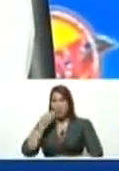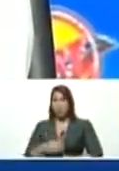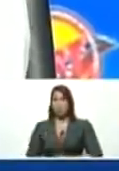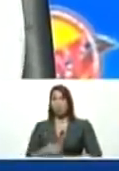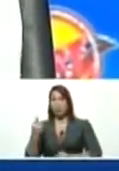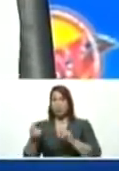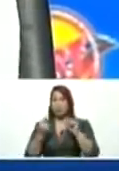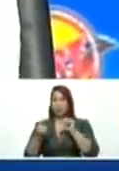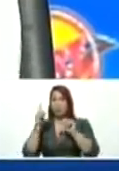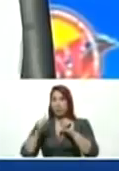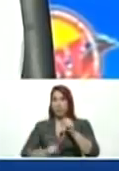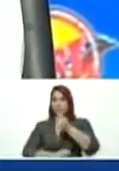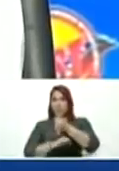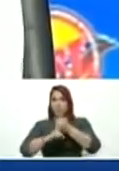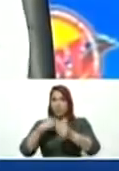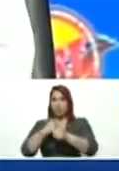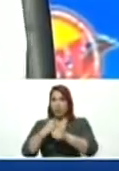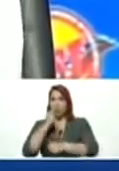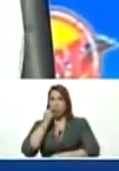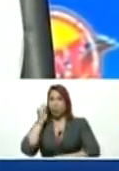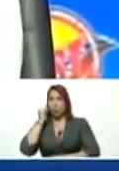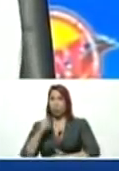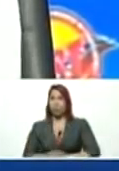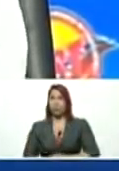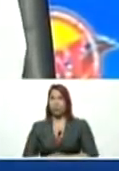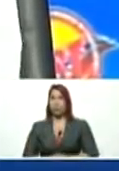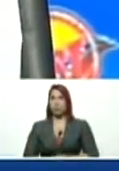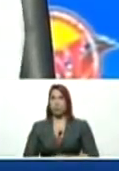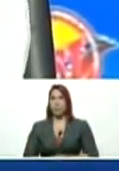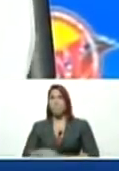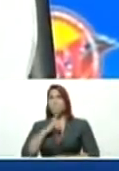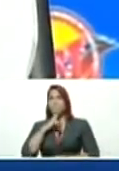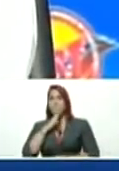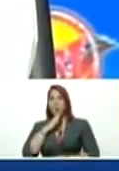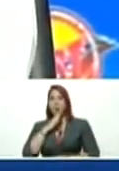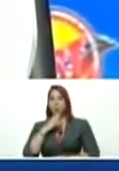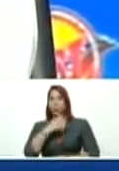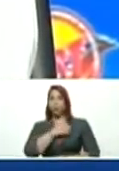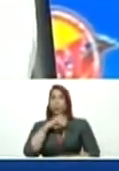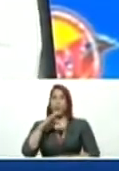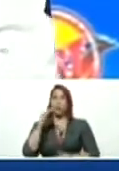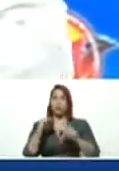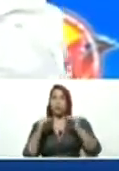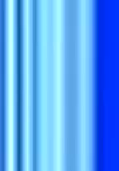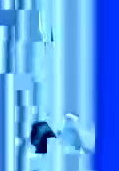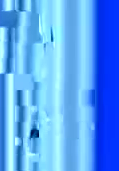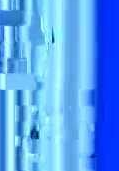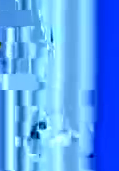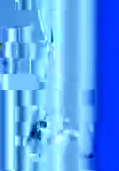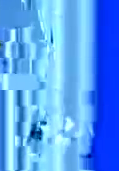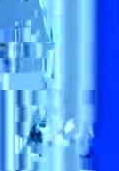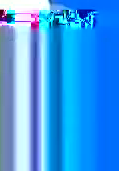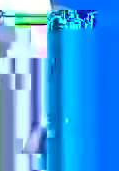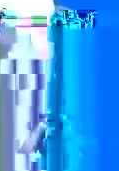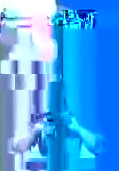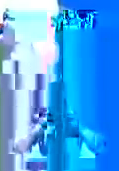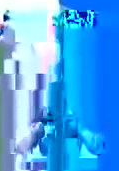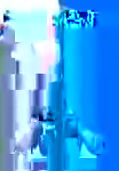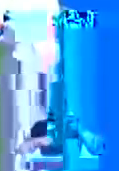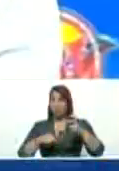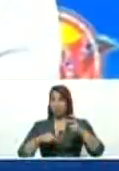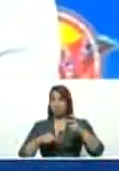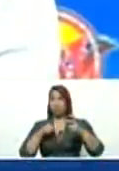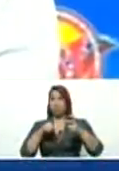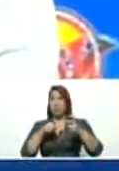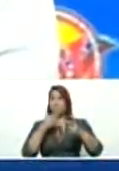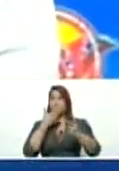presidente la base de los trabajadores un fondo soberano para la estabilización del salario eso es un tema que por supuesto como